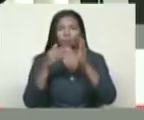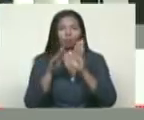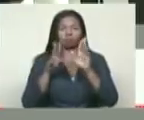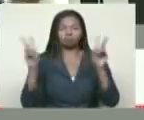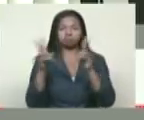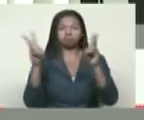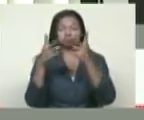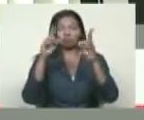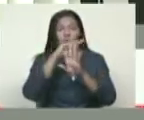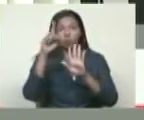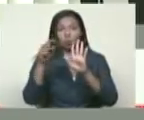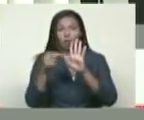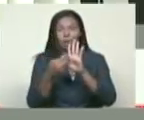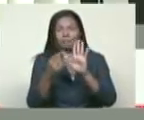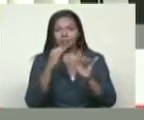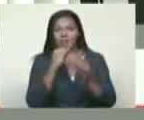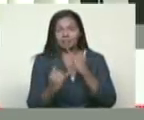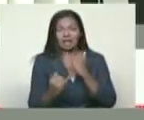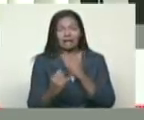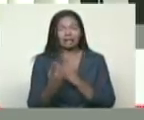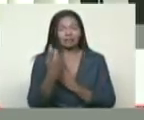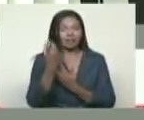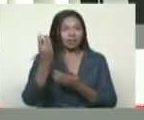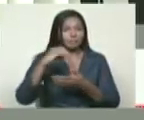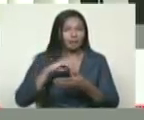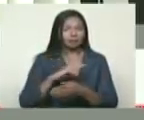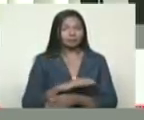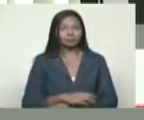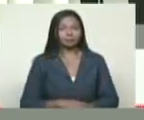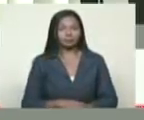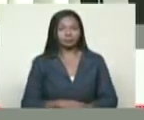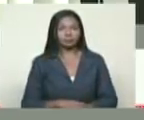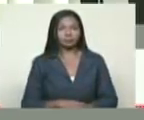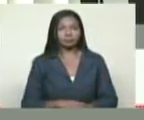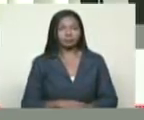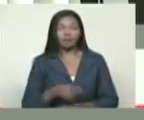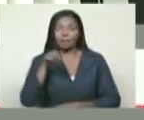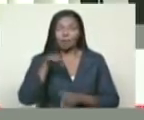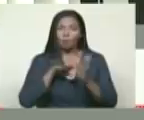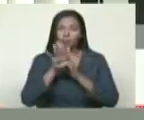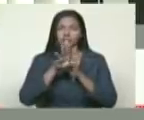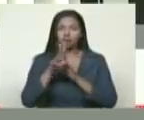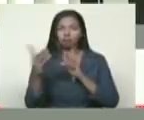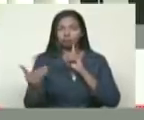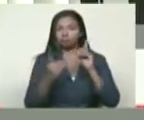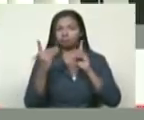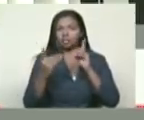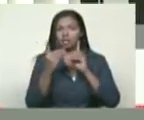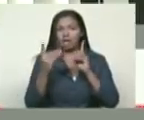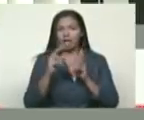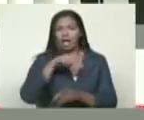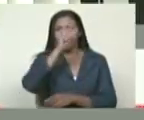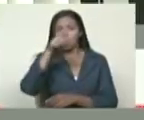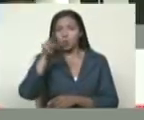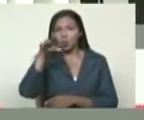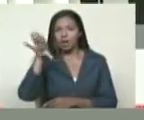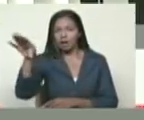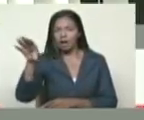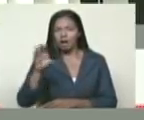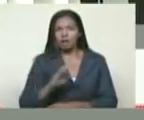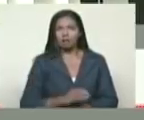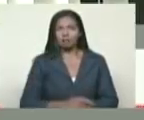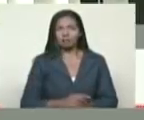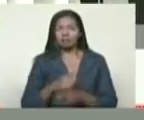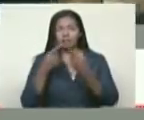victoria final costará. Se han instalado un proceso de diálogo en Noruega. Hay